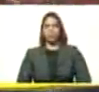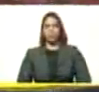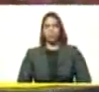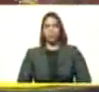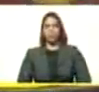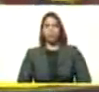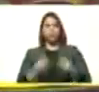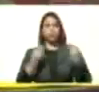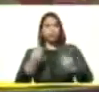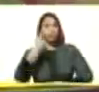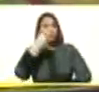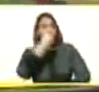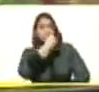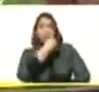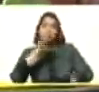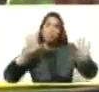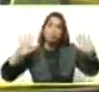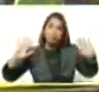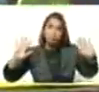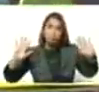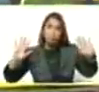¿Cómo les quedó el ojo?